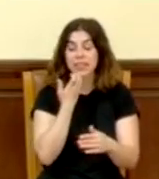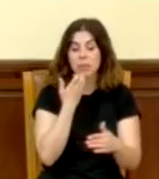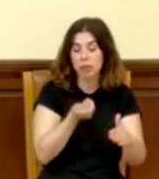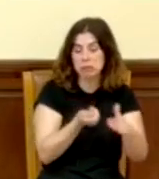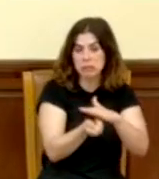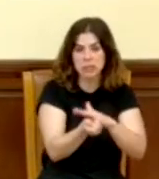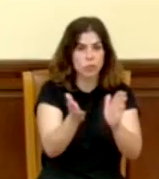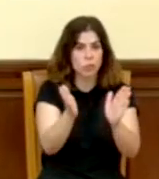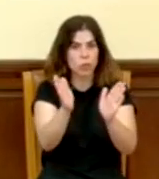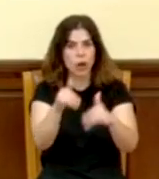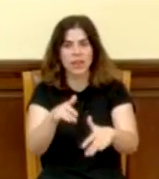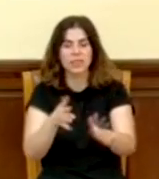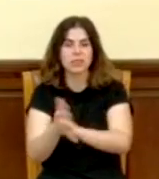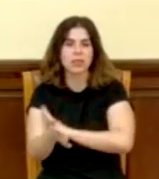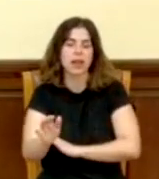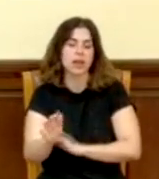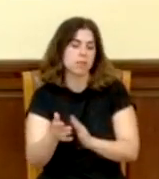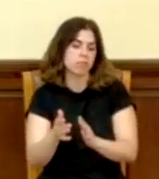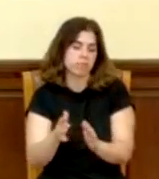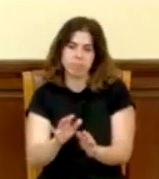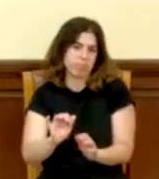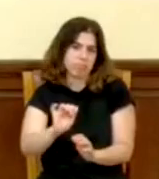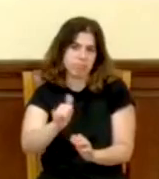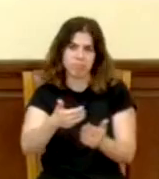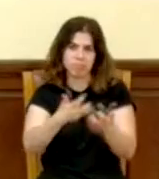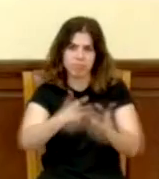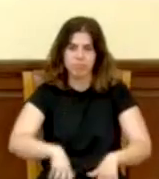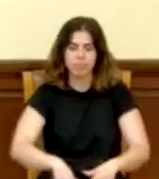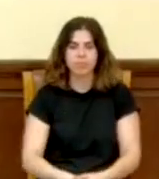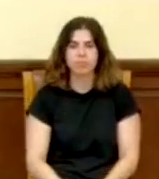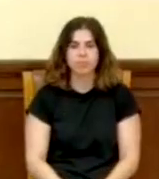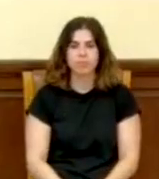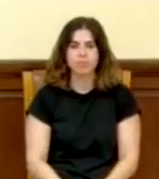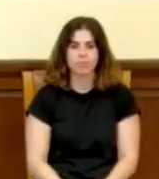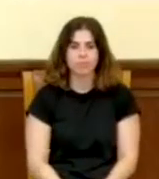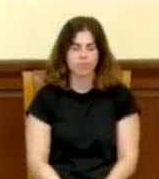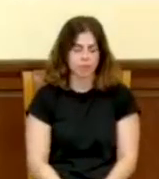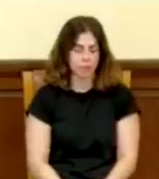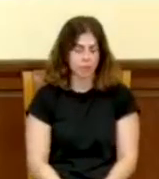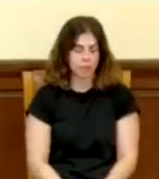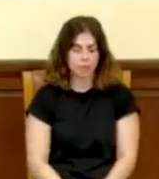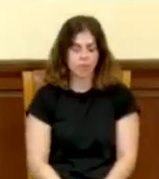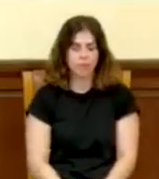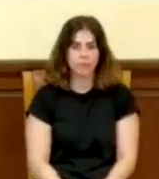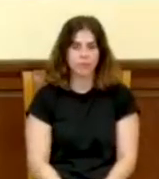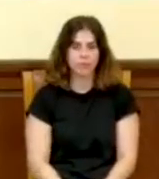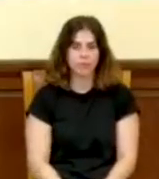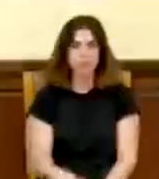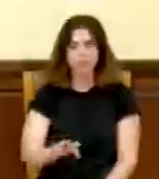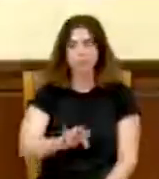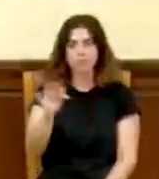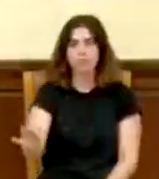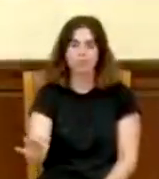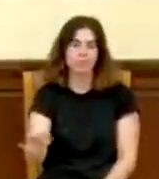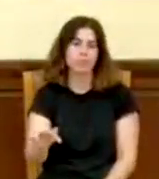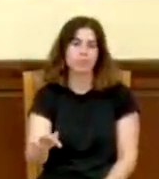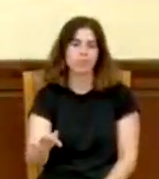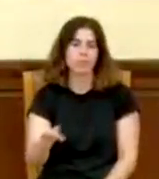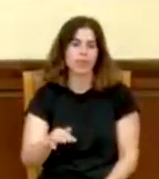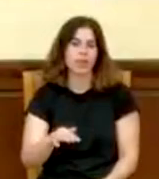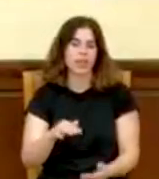considera definitivamente aprobada esta modificación que aprobamos ahora inicialmente. Muy bien, damos la palabra al concejal de Hacienda, si quiere